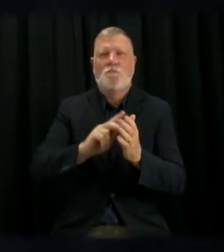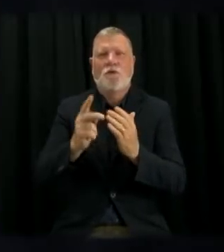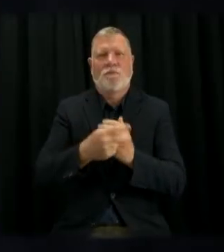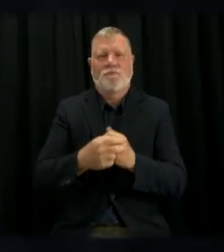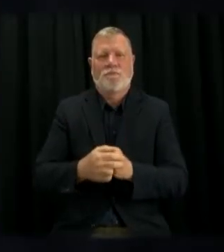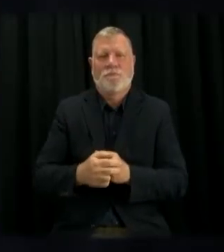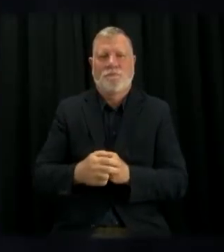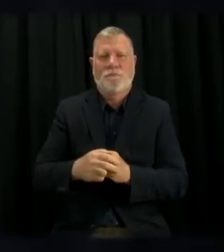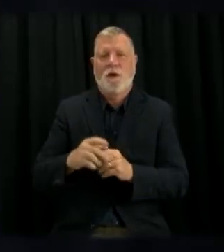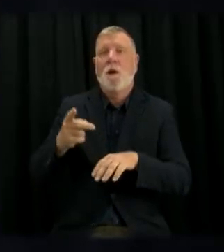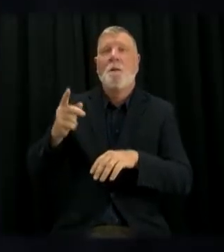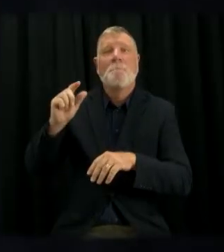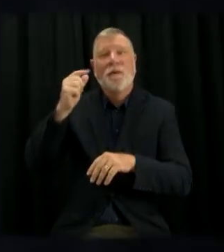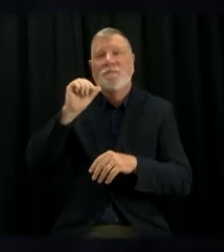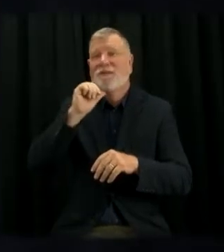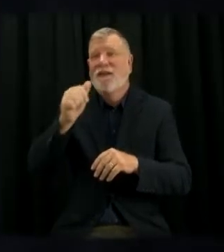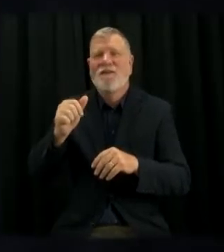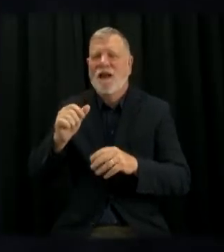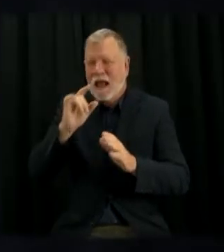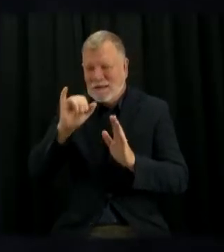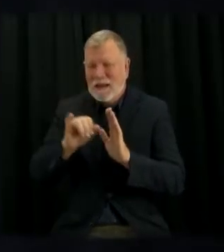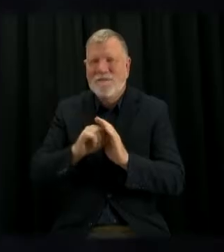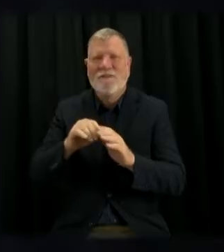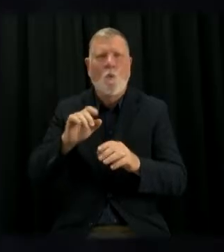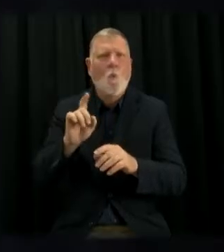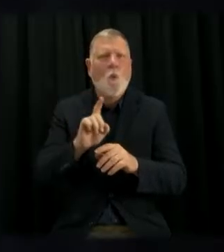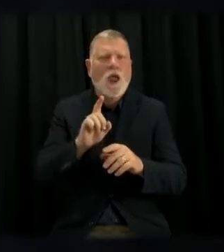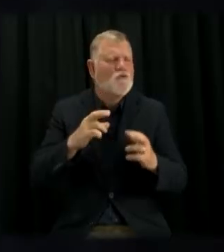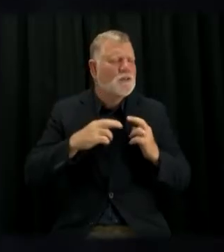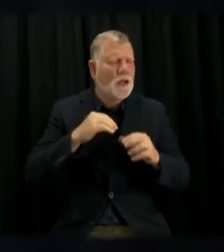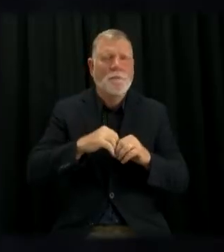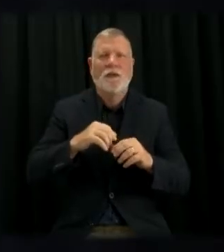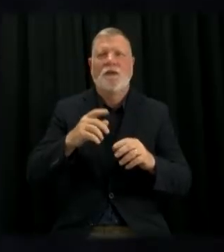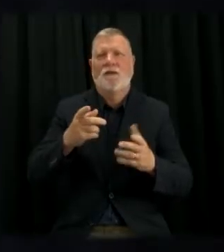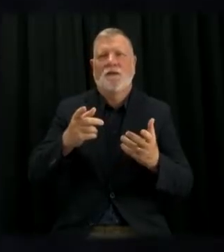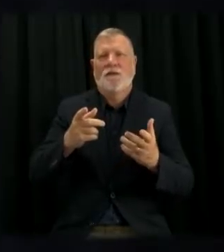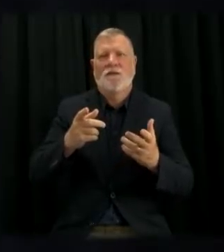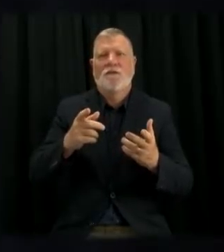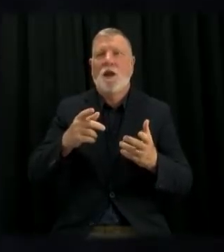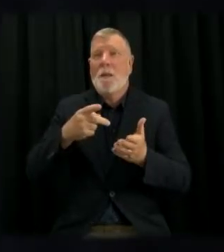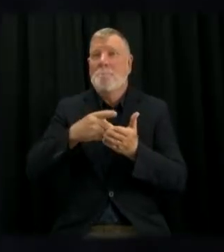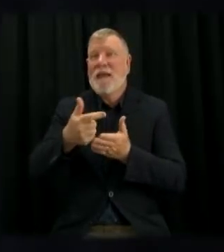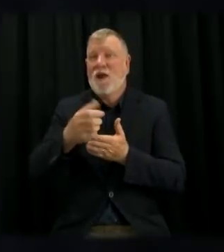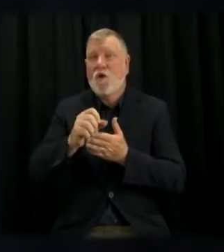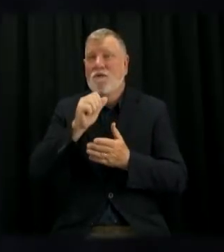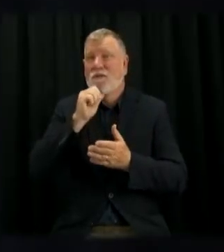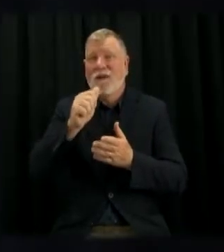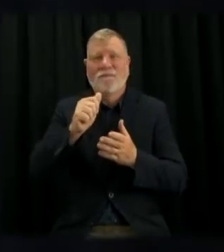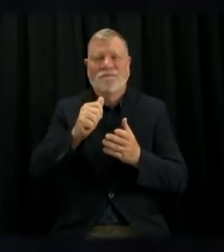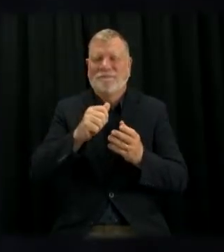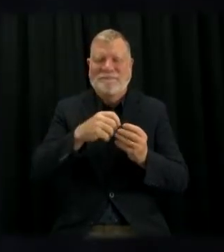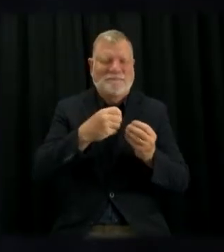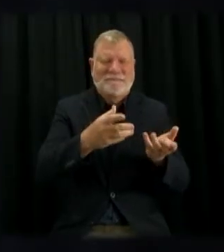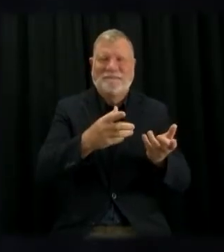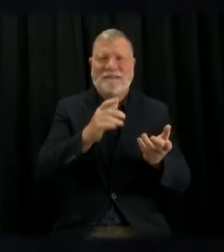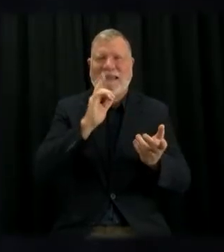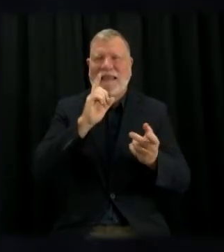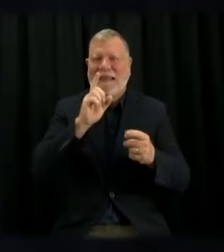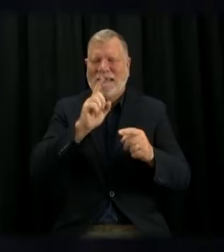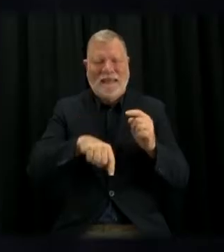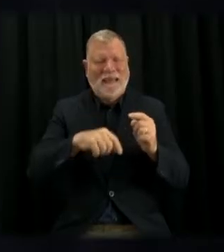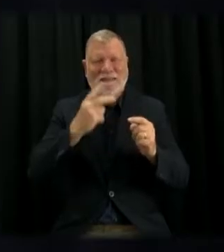programas. El gobierno no ha podido identificar dónde están los retirados en el Departamento de Salud. Así que el pago de